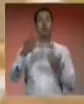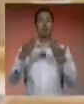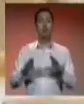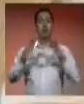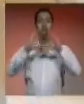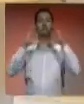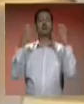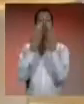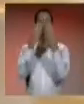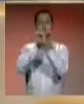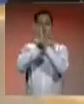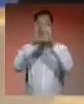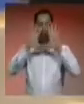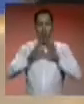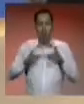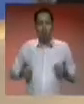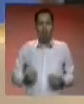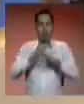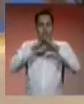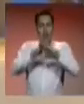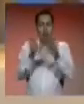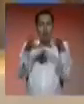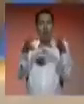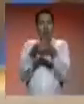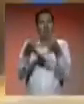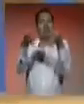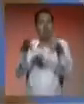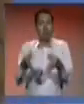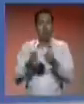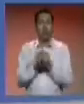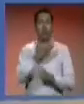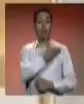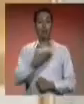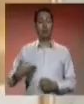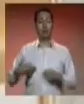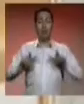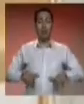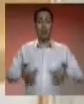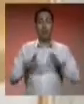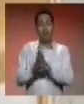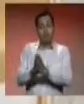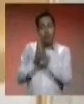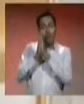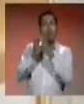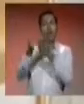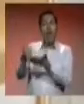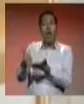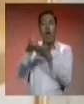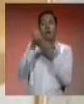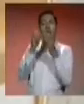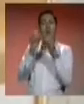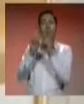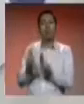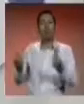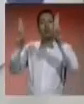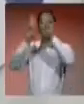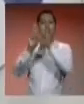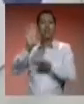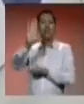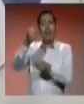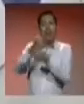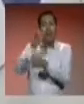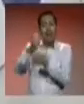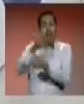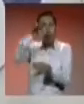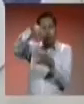de Transparencia y Lucha contra la Corrupción. El jefe de Estado pedirá ayuda a la Organización de las Naciones Unidas para el trabajo